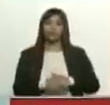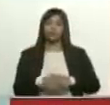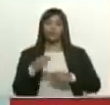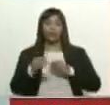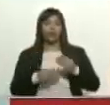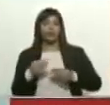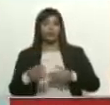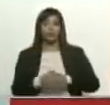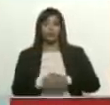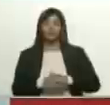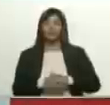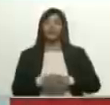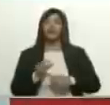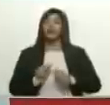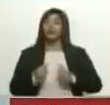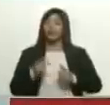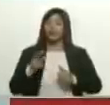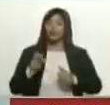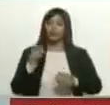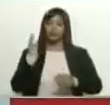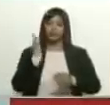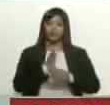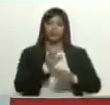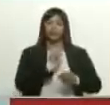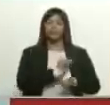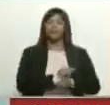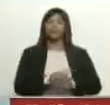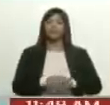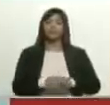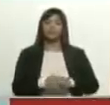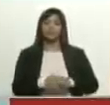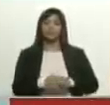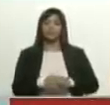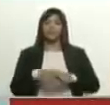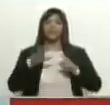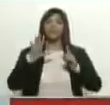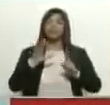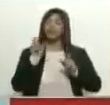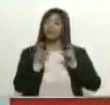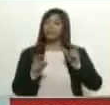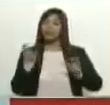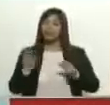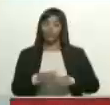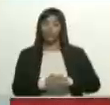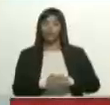sido la reciente condena de 6 sujetos